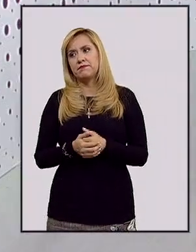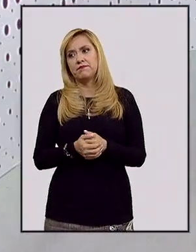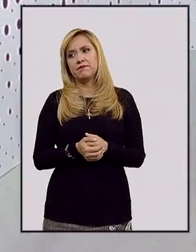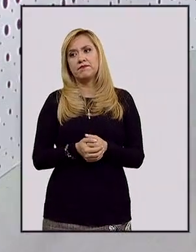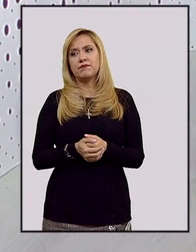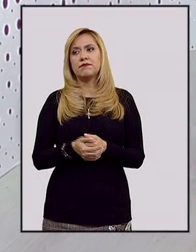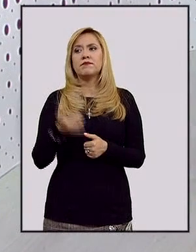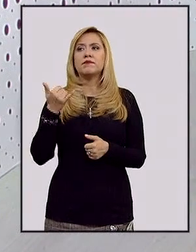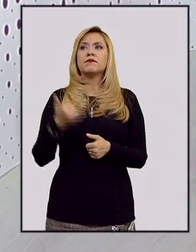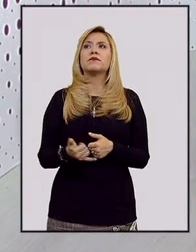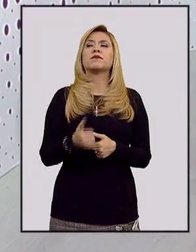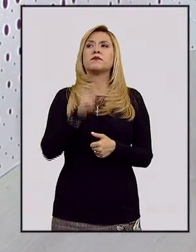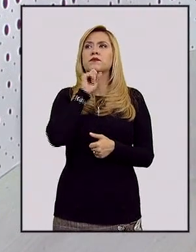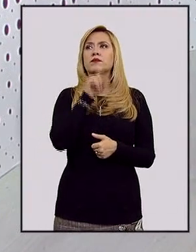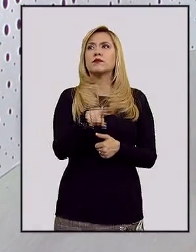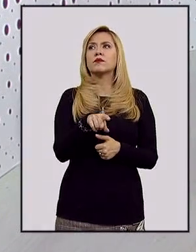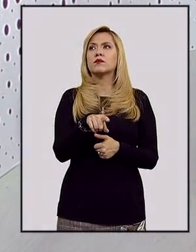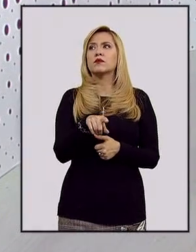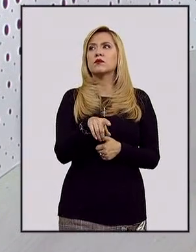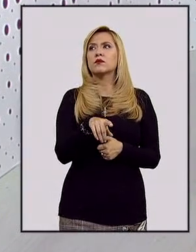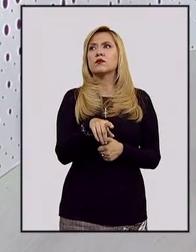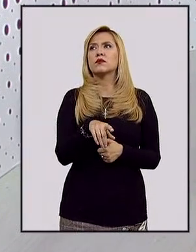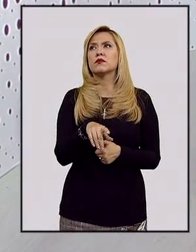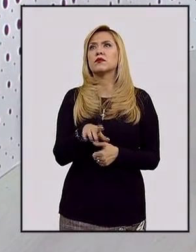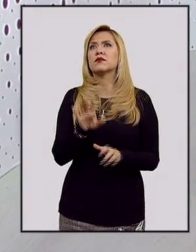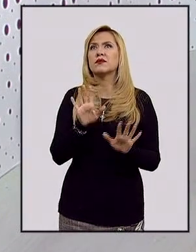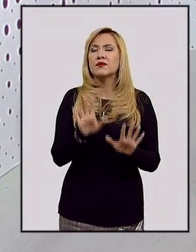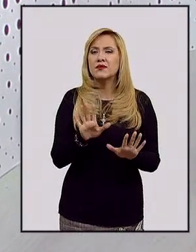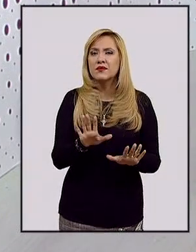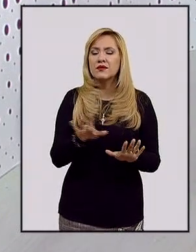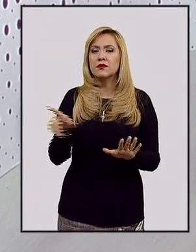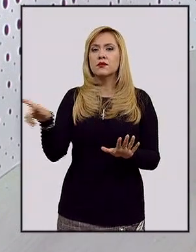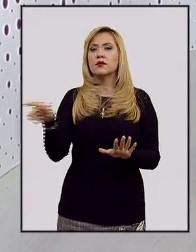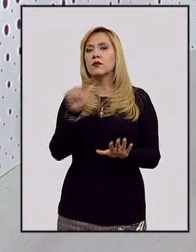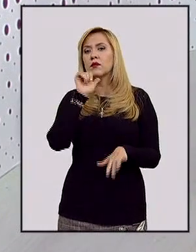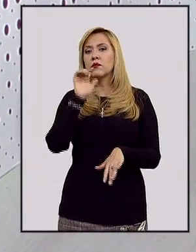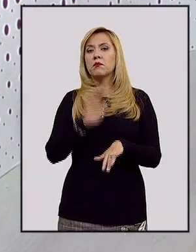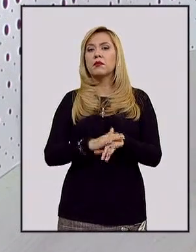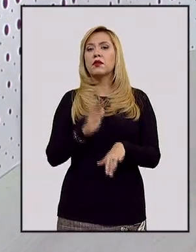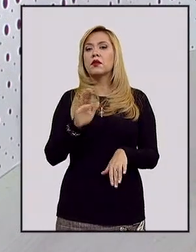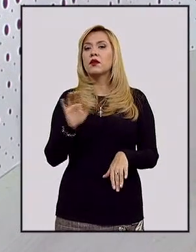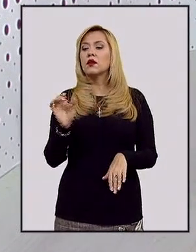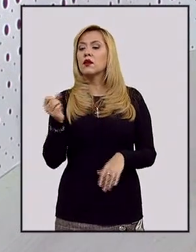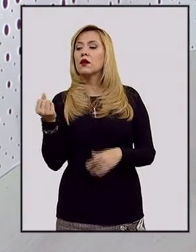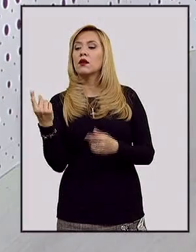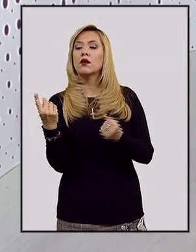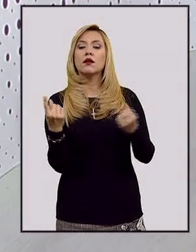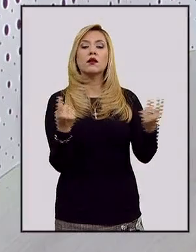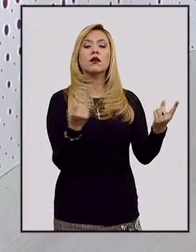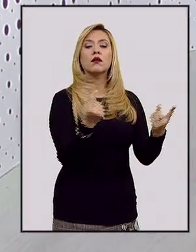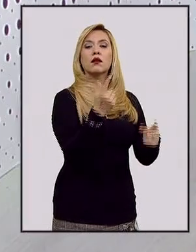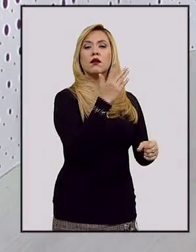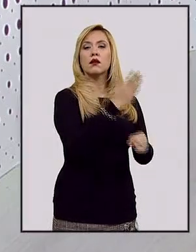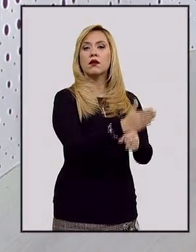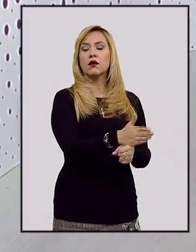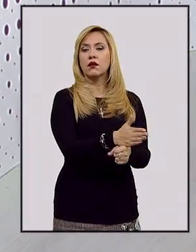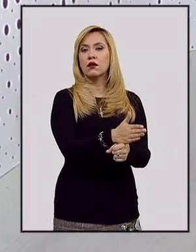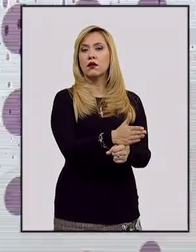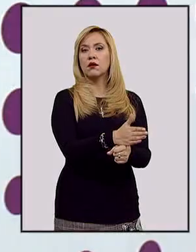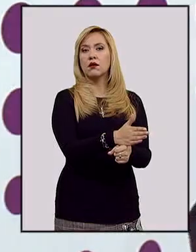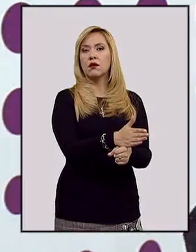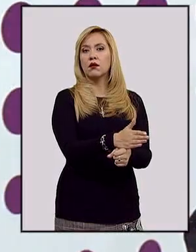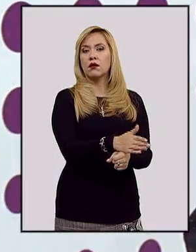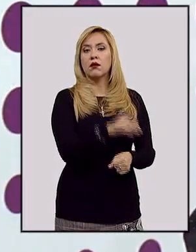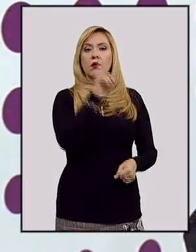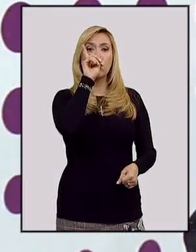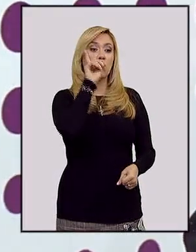te interrumpo. Y además un brazo penal muy selectivo a la hora de castigar, porque castigamos a las mujeres que deciden no